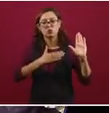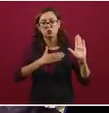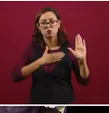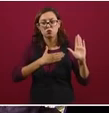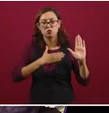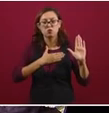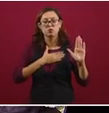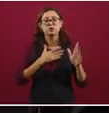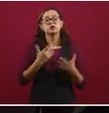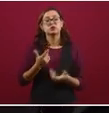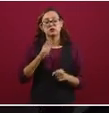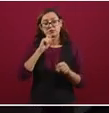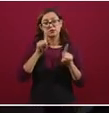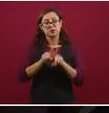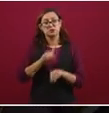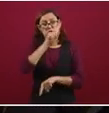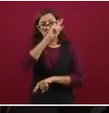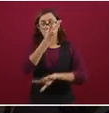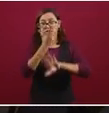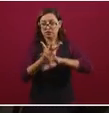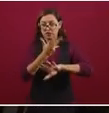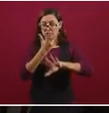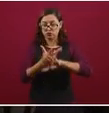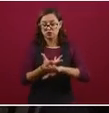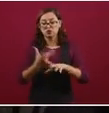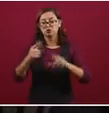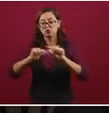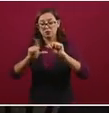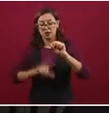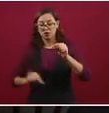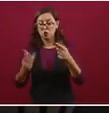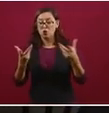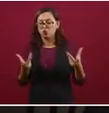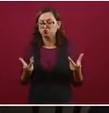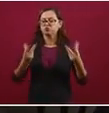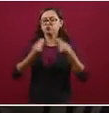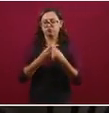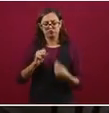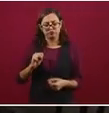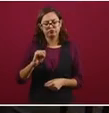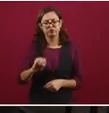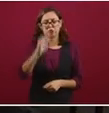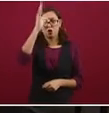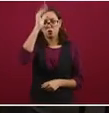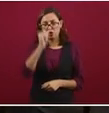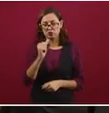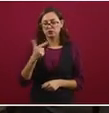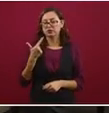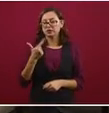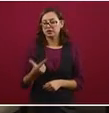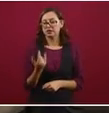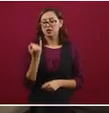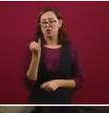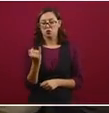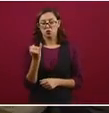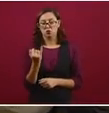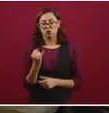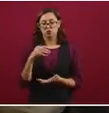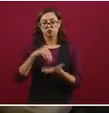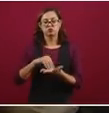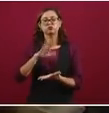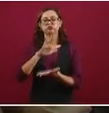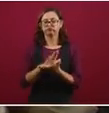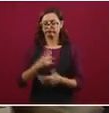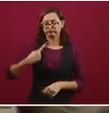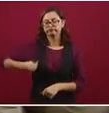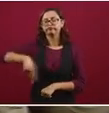de Estados Unidos que adoptó con México el día 7 de junio. Y desde luego que lo tenemos muy